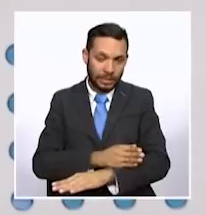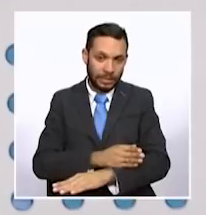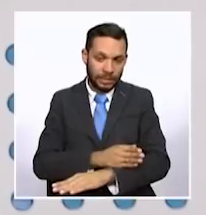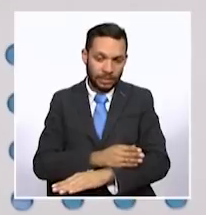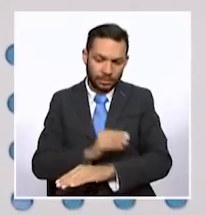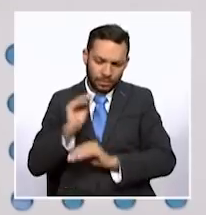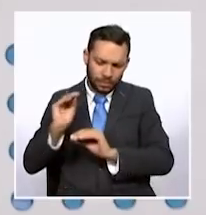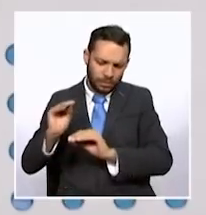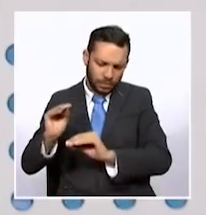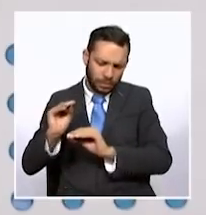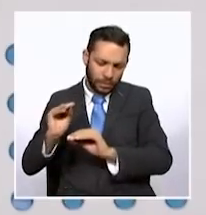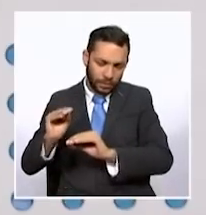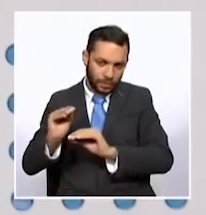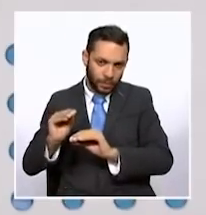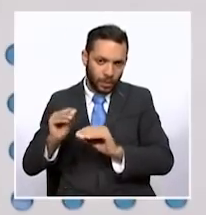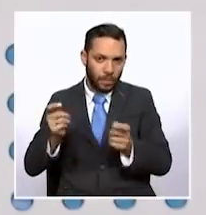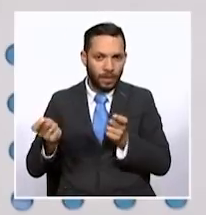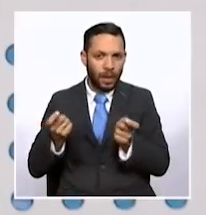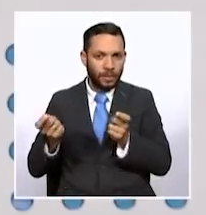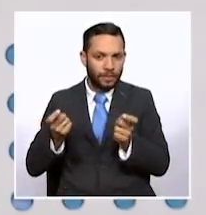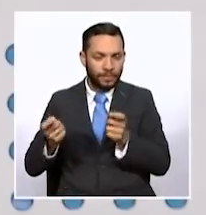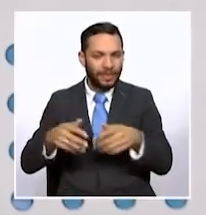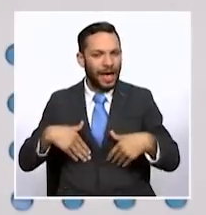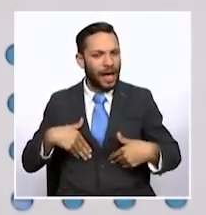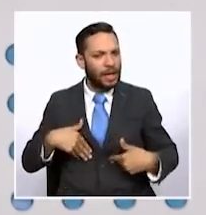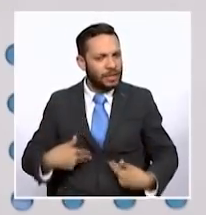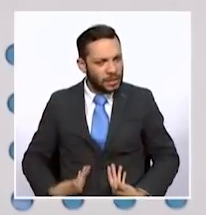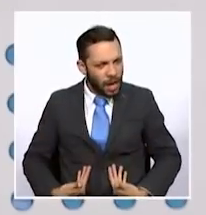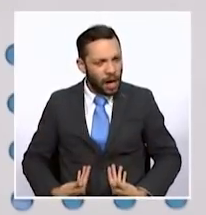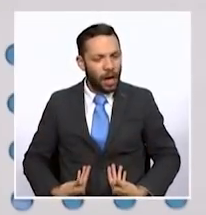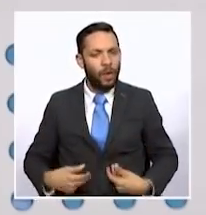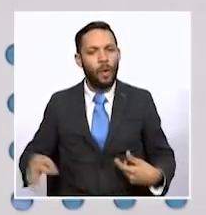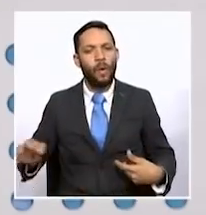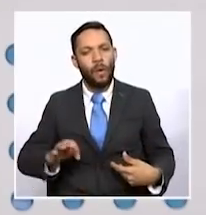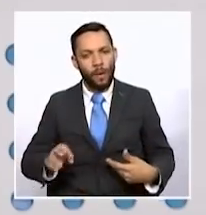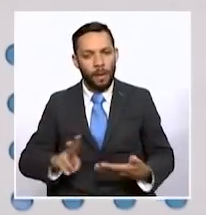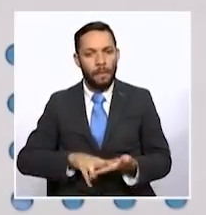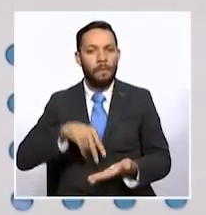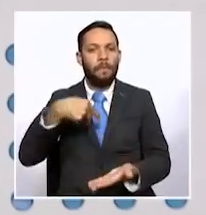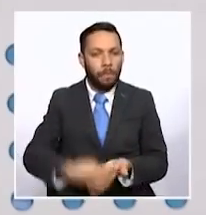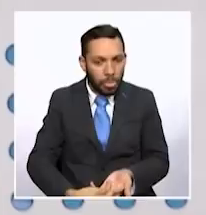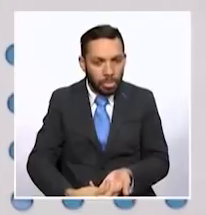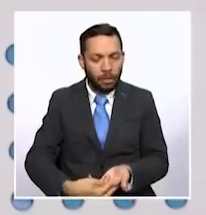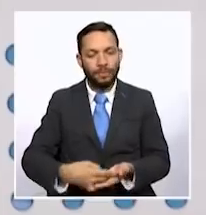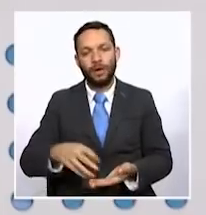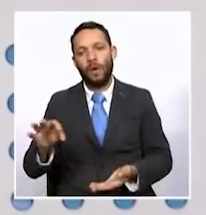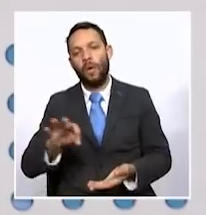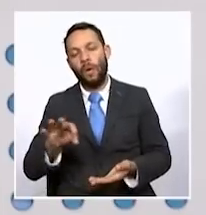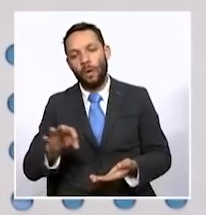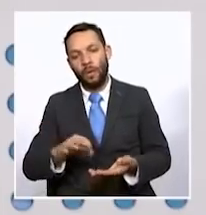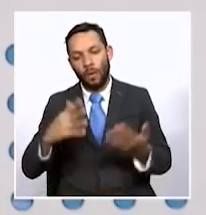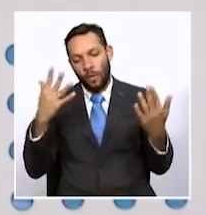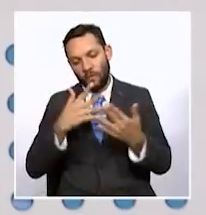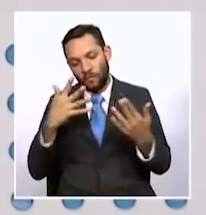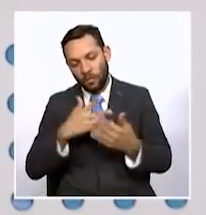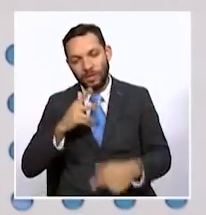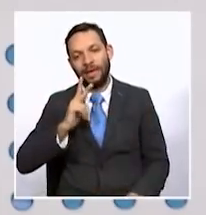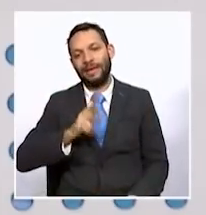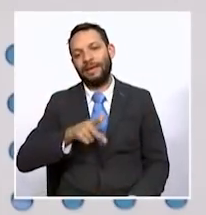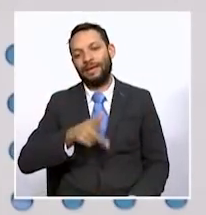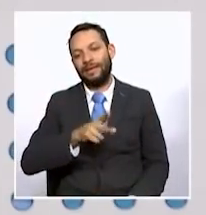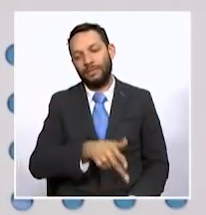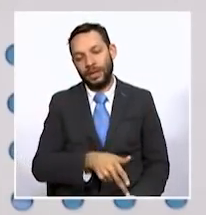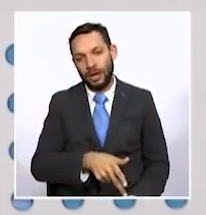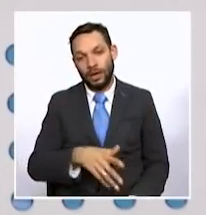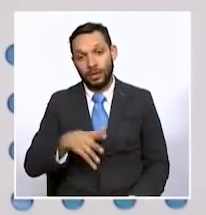pero solamente para corregirle los síntomas de cansancio, que se tropiezan, que meten los pies al caminar, pero solamente un tratamiento sintomático. No